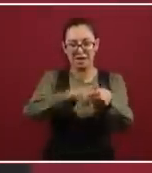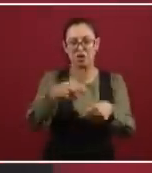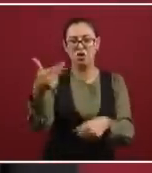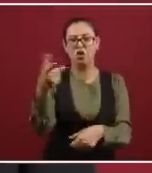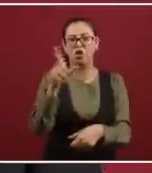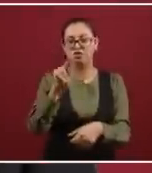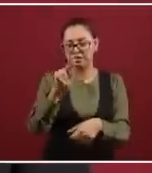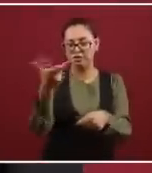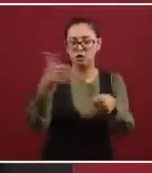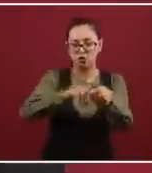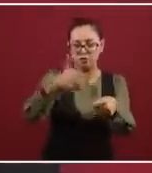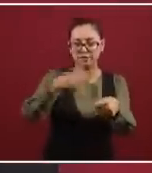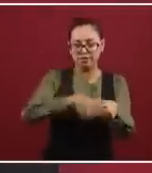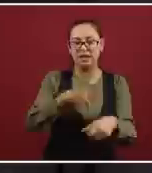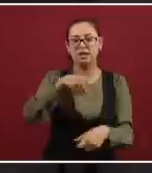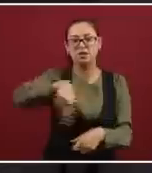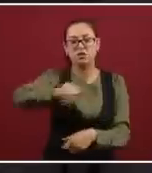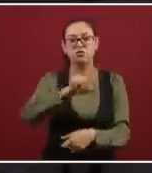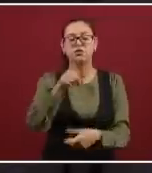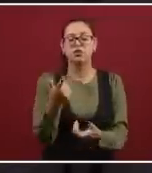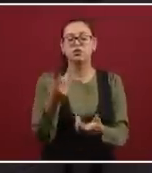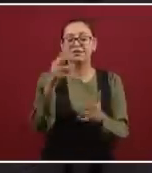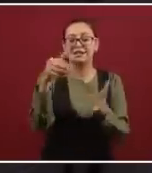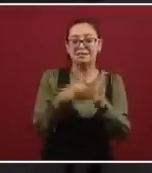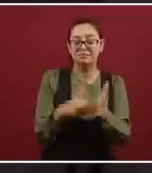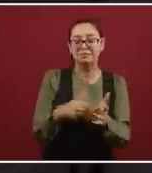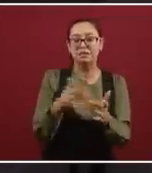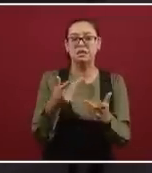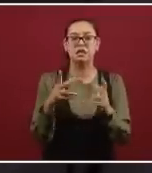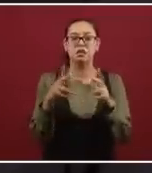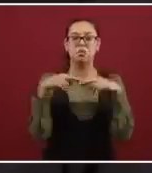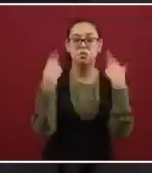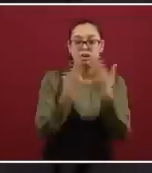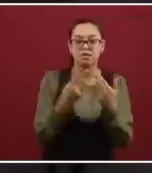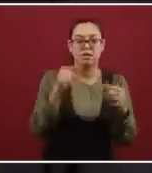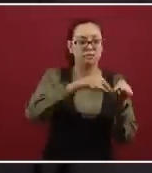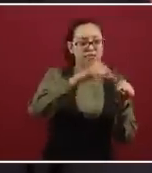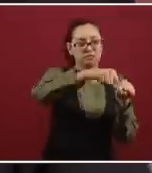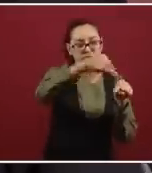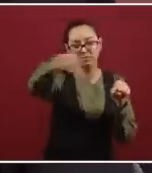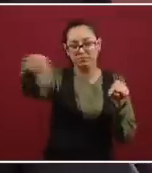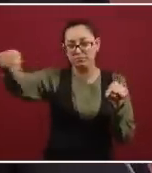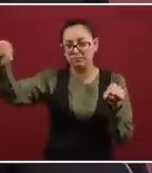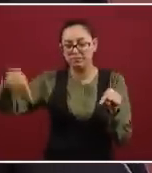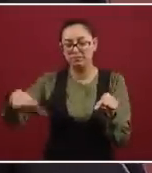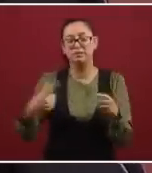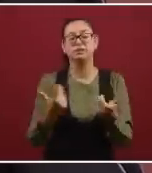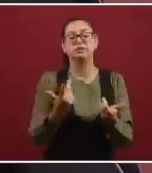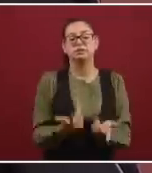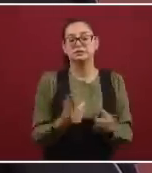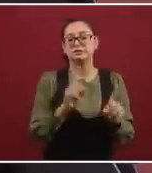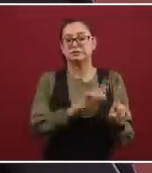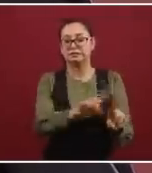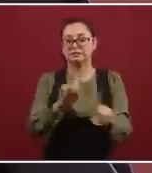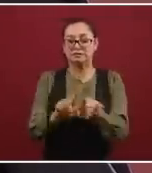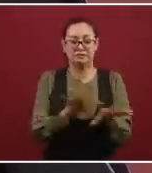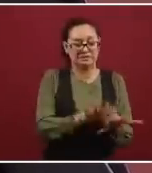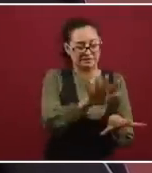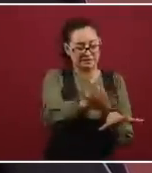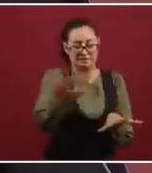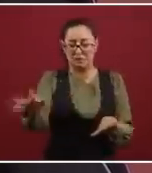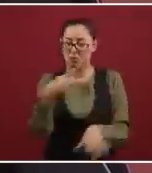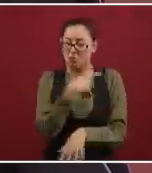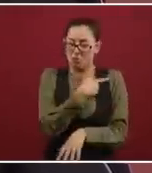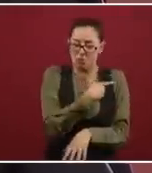3.600 unidades médicas rurales en zonas marginadas, en zonas